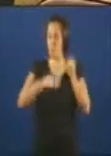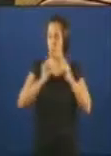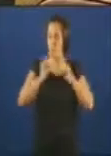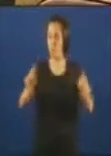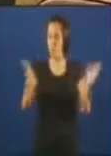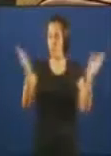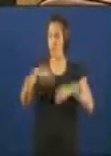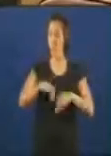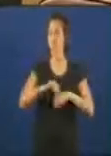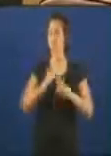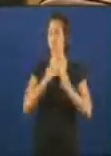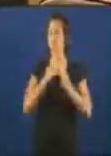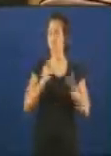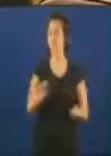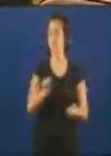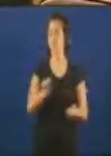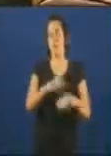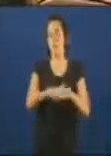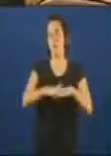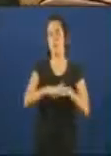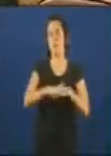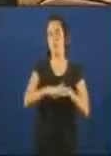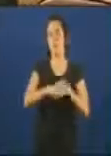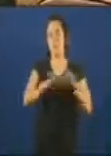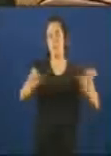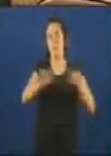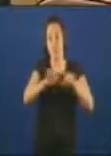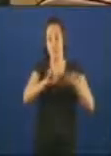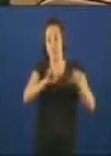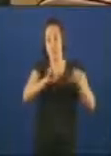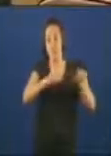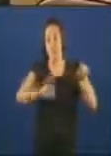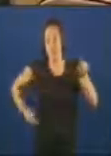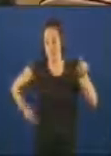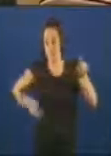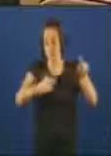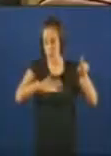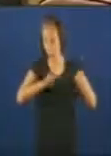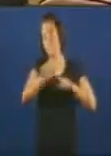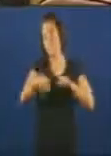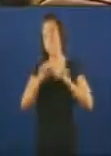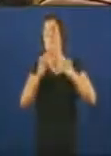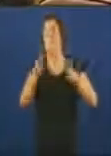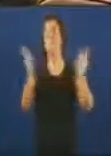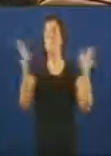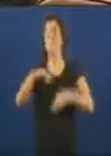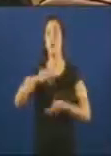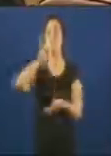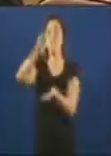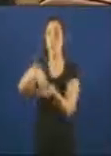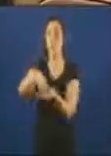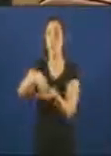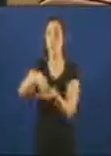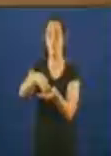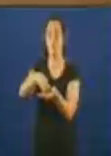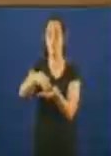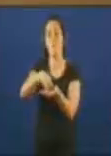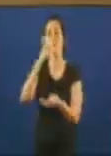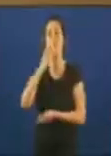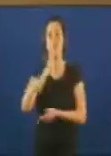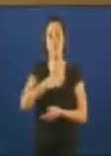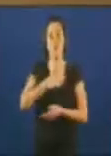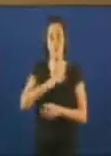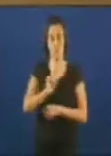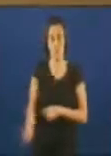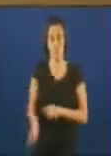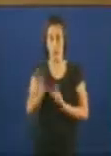forte tecido empresarial autóctono e se non ten institucións financeiras propias. E mire, desde que